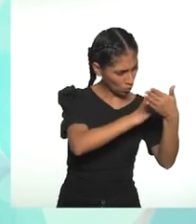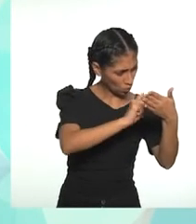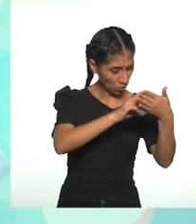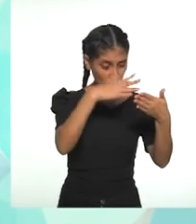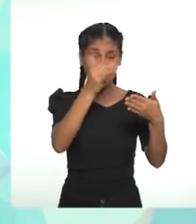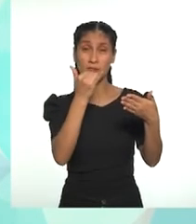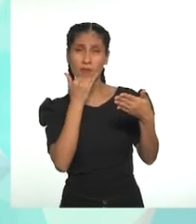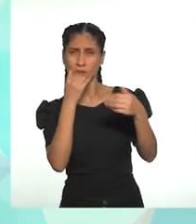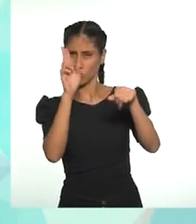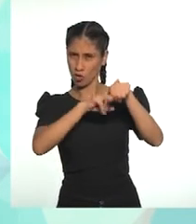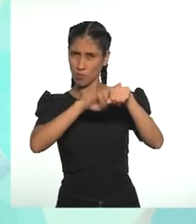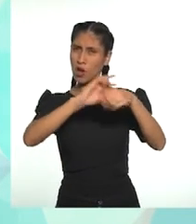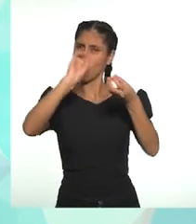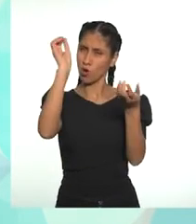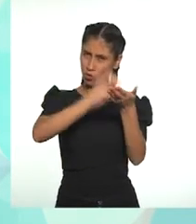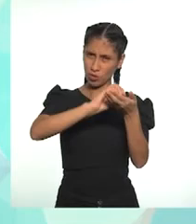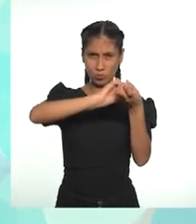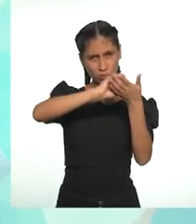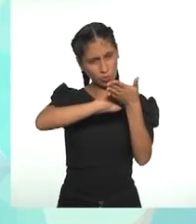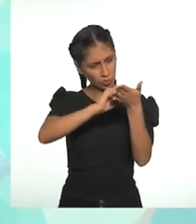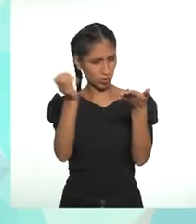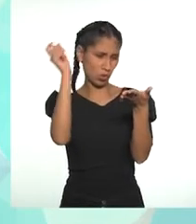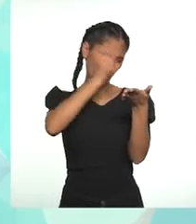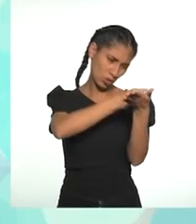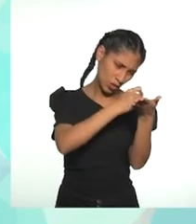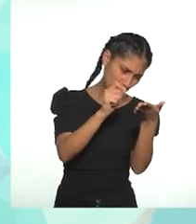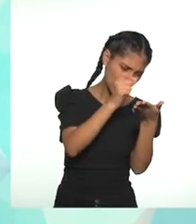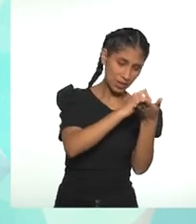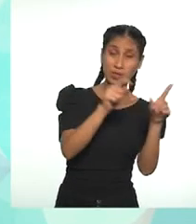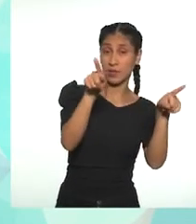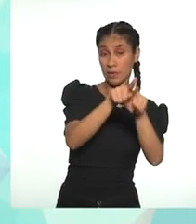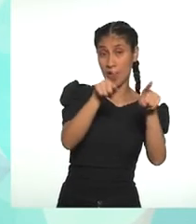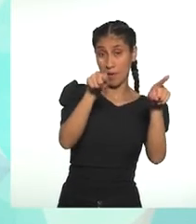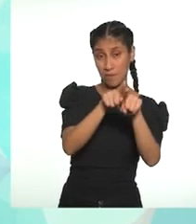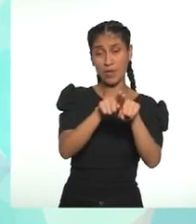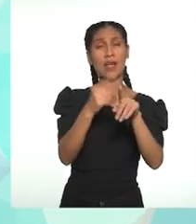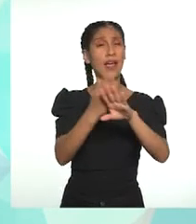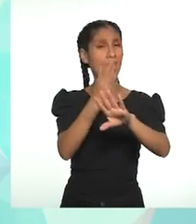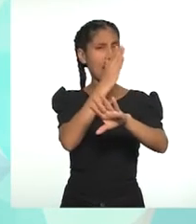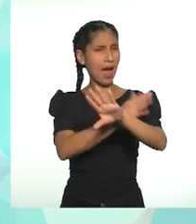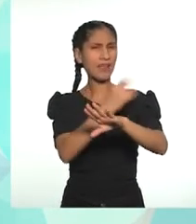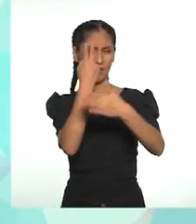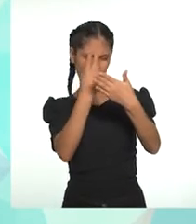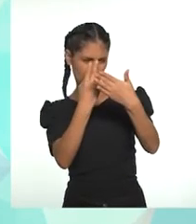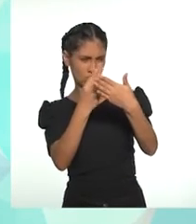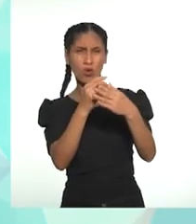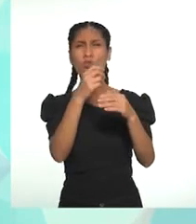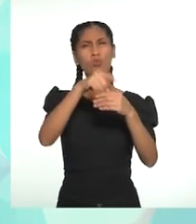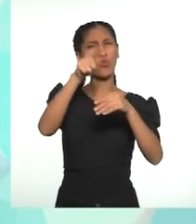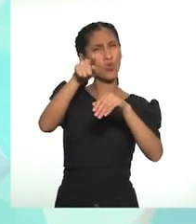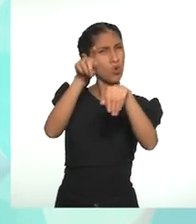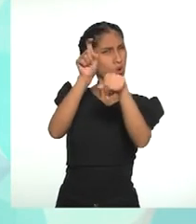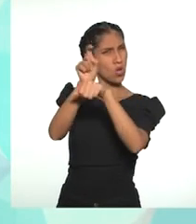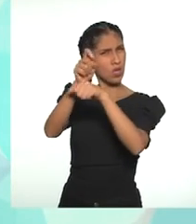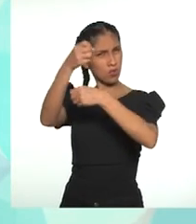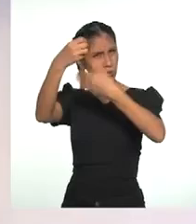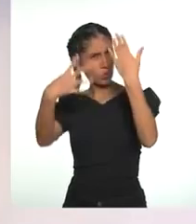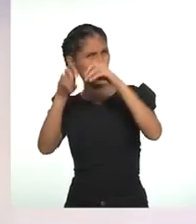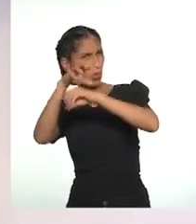texto. Les recomiendo considerar el número de recomendaciones que colocarán para que tengan clara la distribución de la